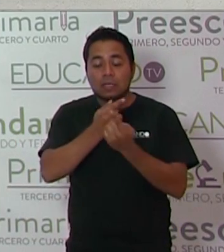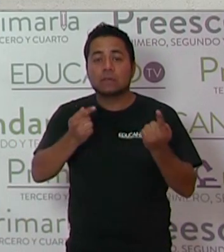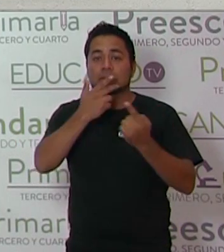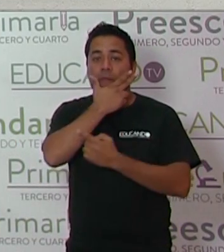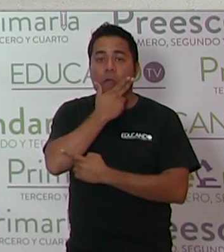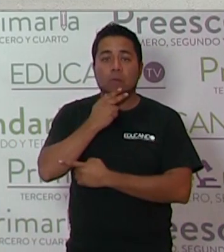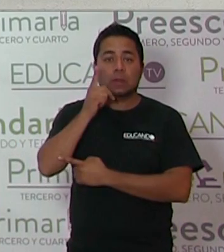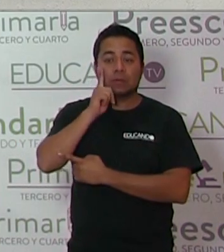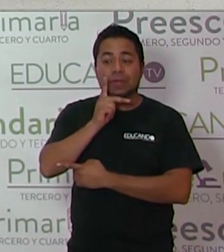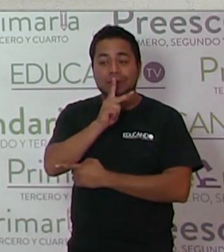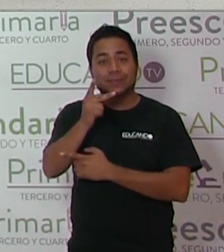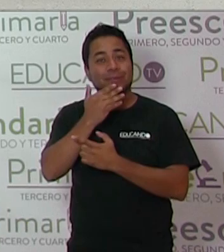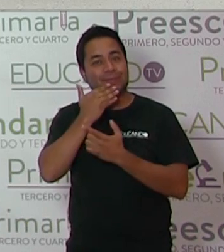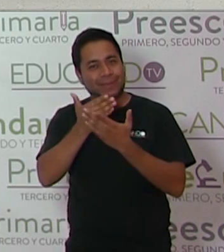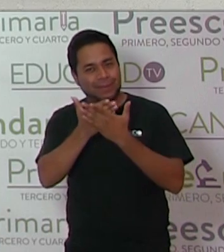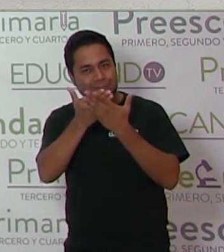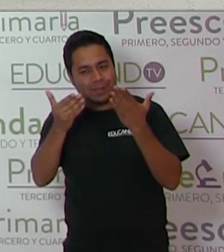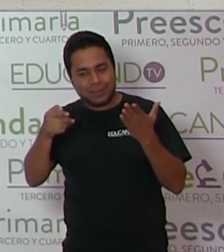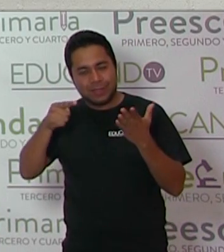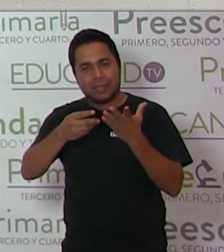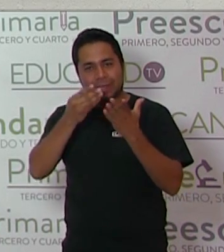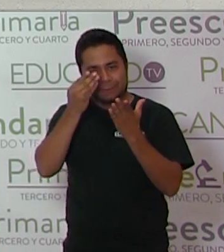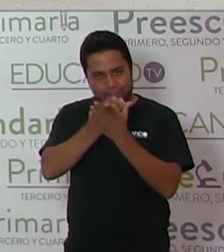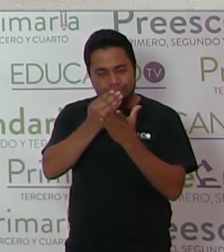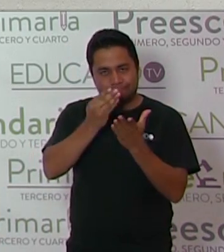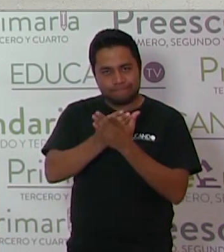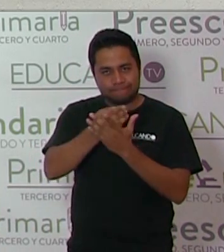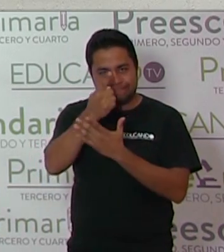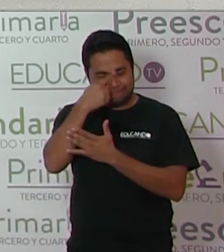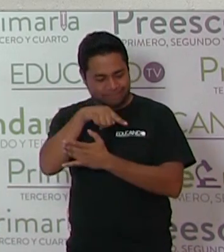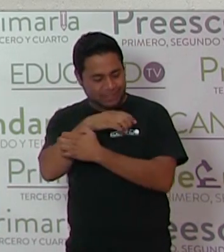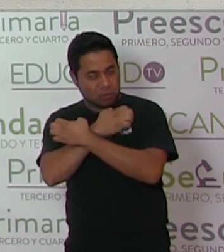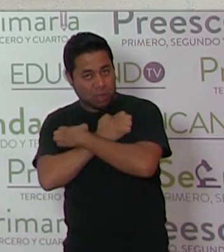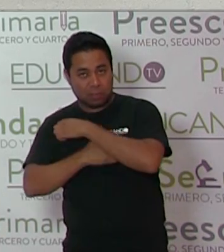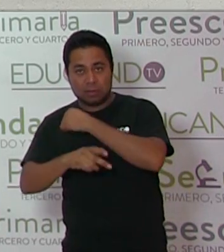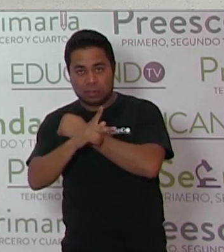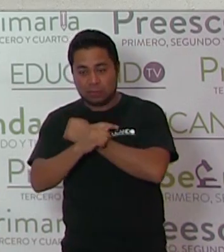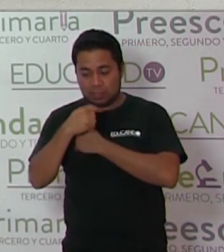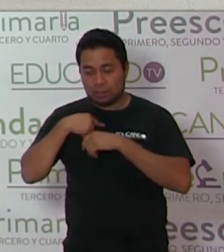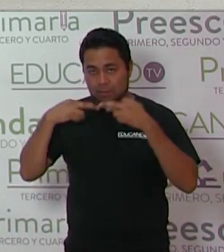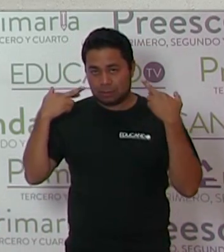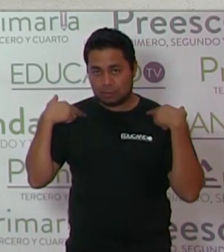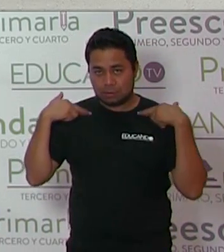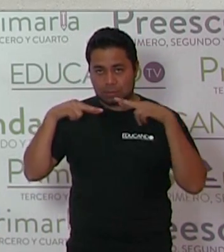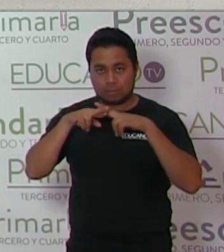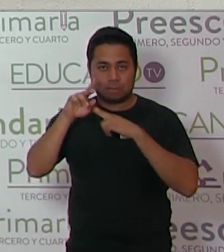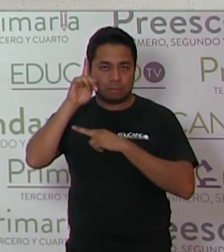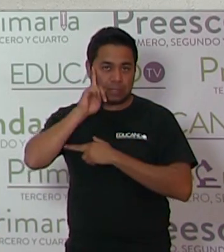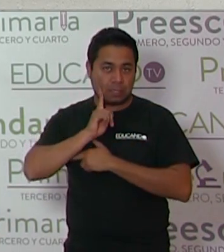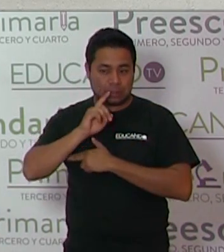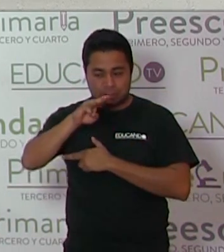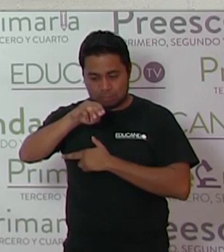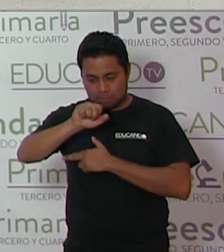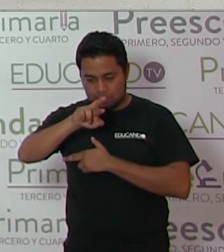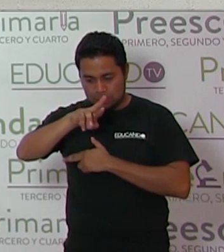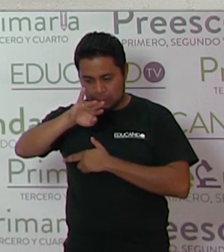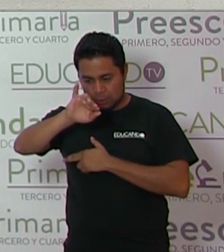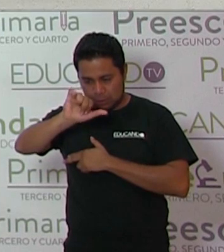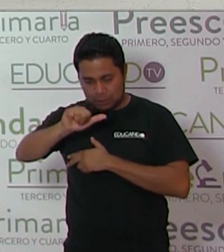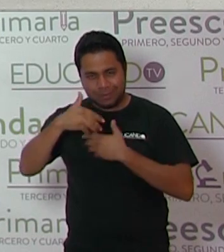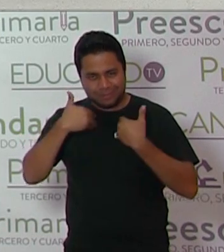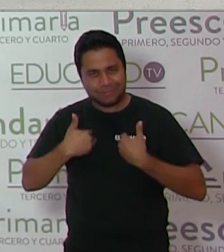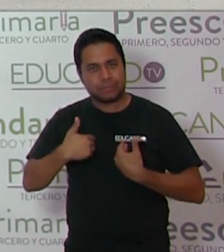Hola niñas y niños, les doy la bienvenida a una sesión más de Educando TV. Yo soy la maestra María y hoy vamos